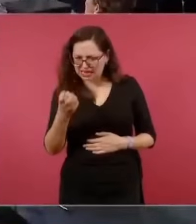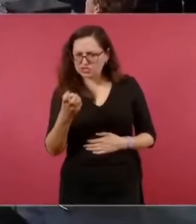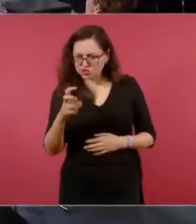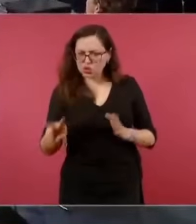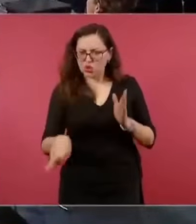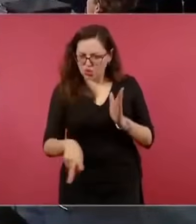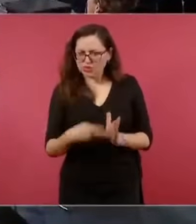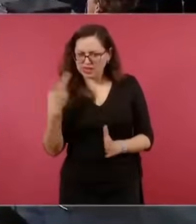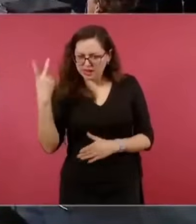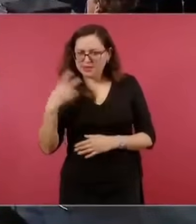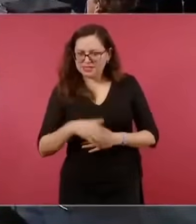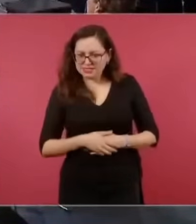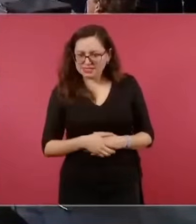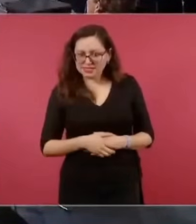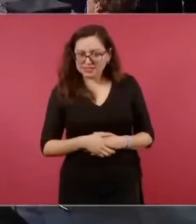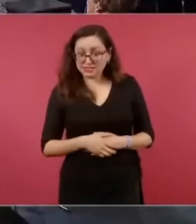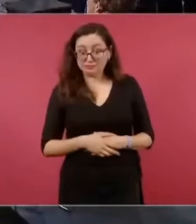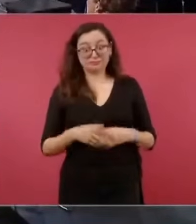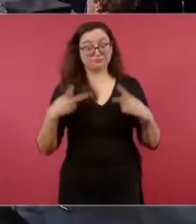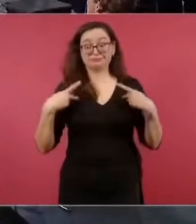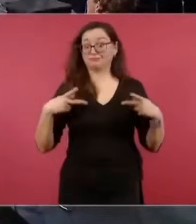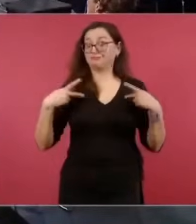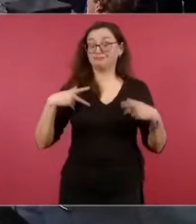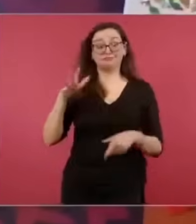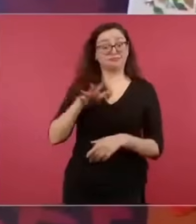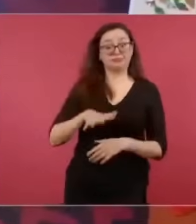Y se enojan porque la gente ya no quiere.